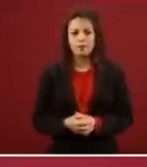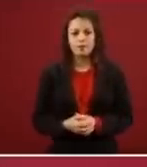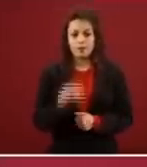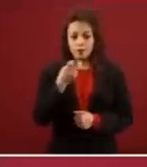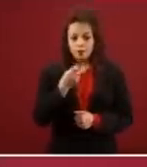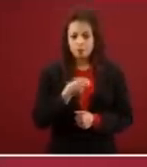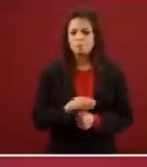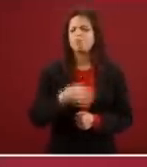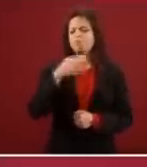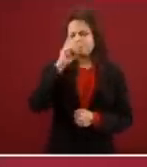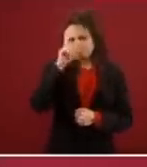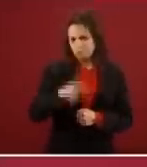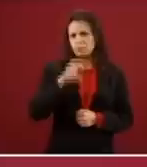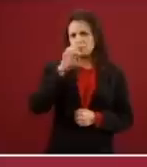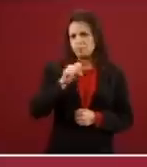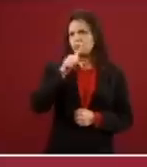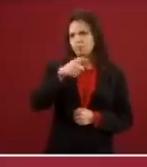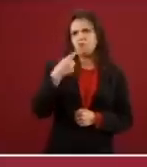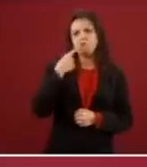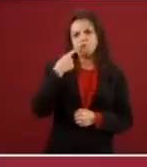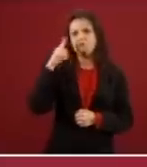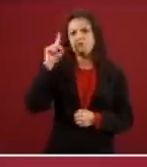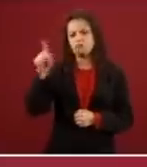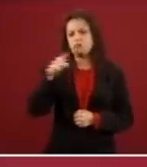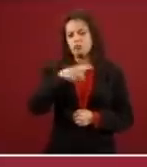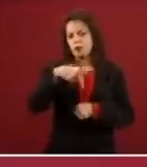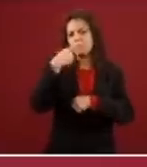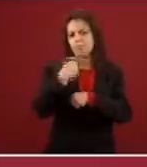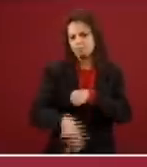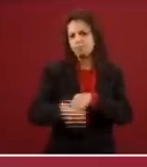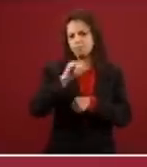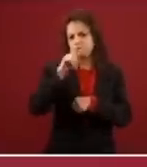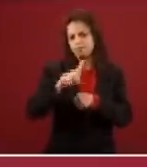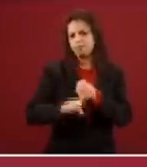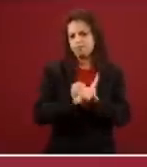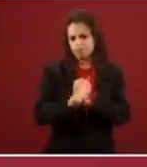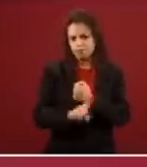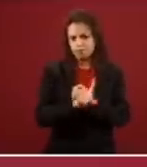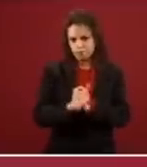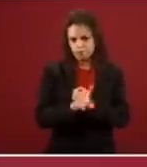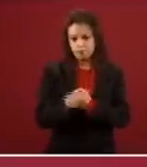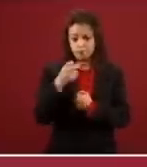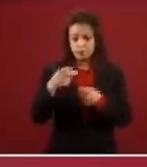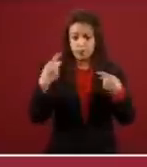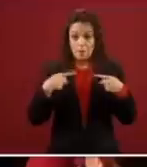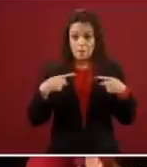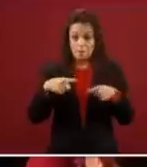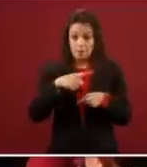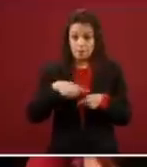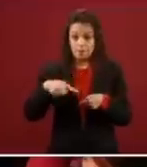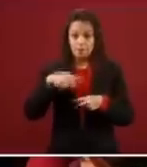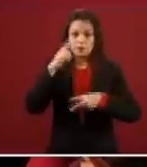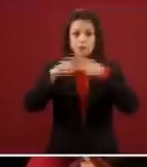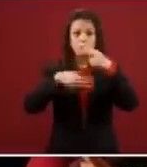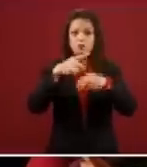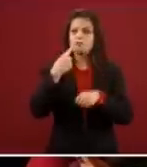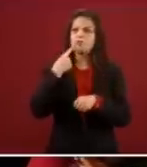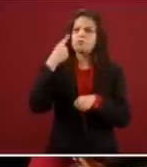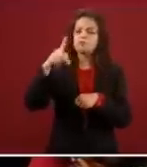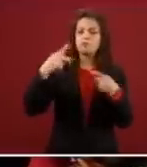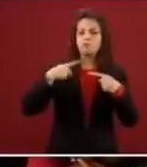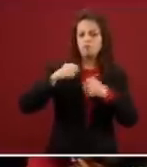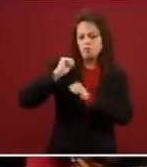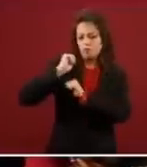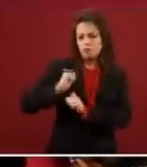delincuencia organizada, pero a ese tipo de contribuyentes, si se acercan ante la autoridad, puede haber oportunidad